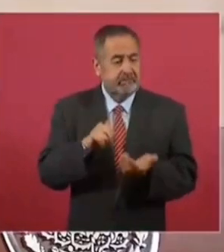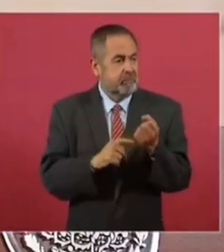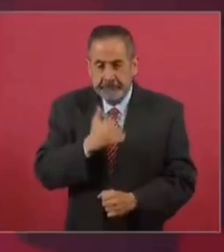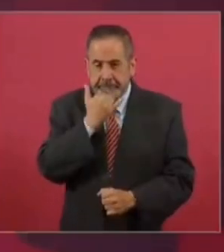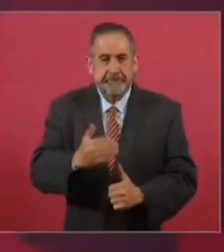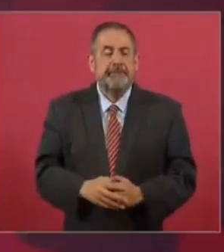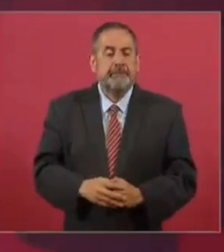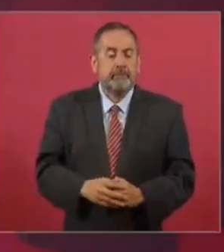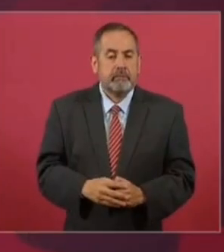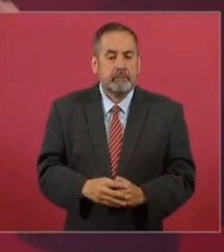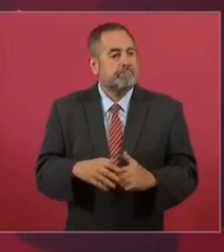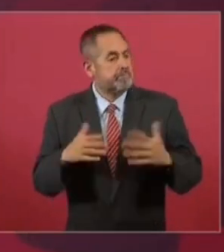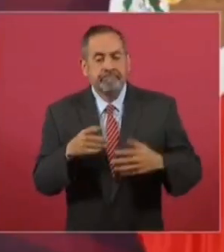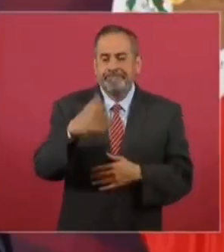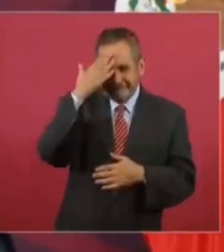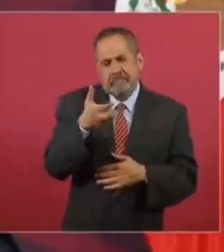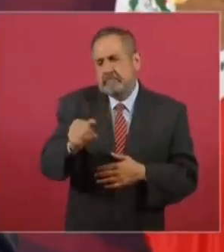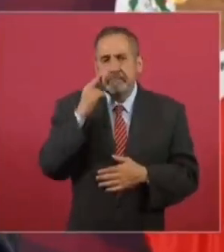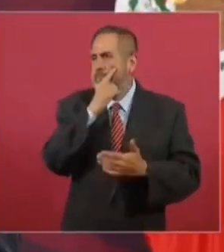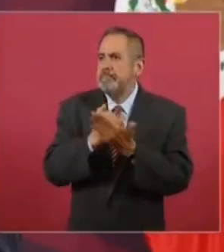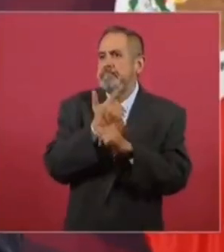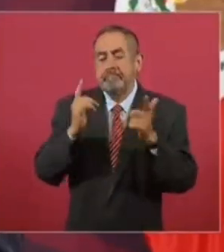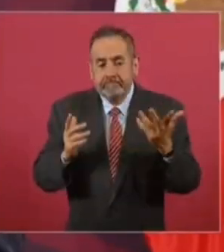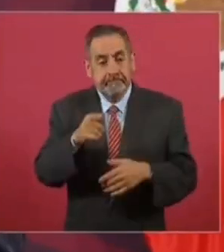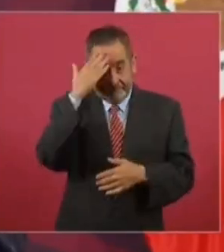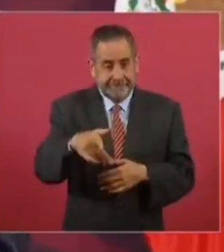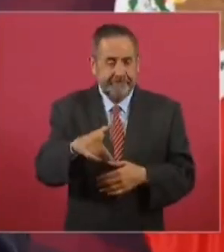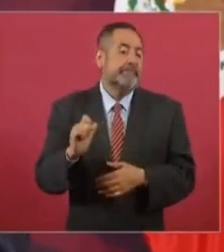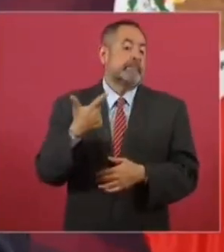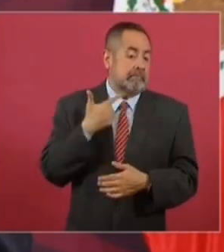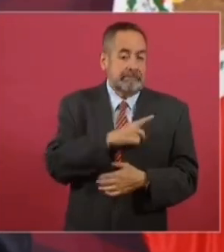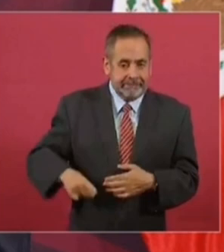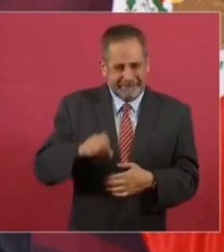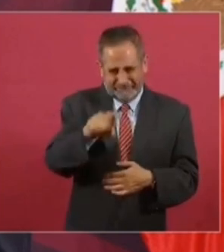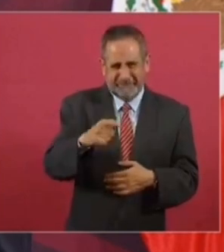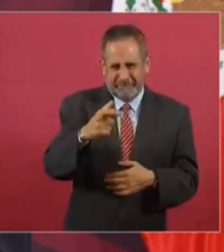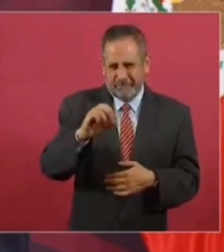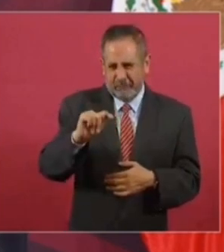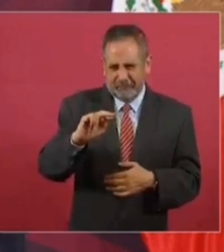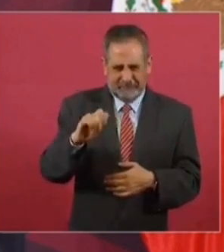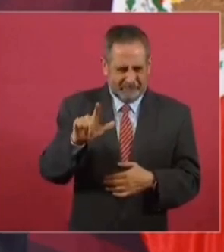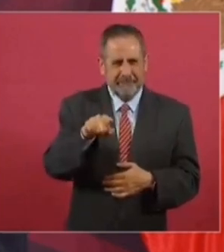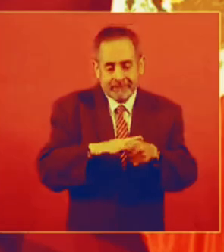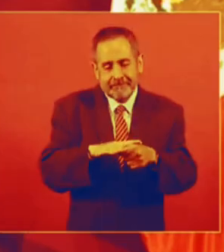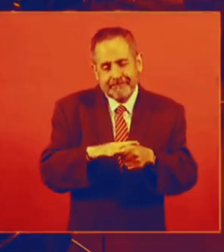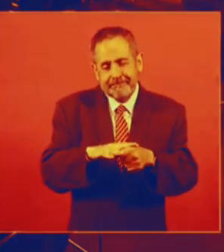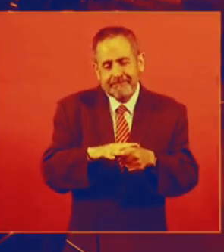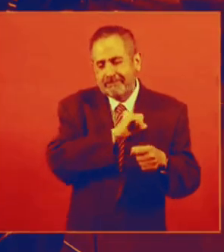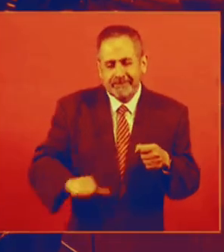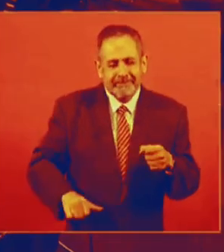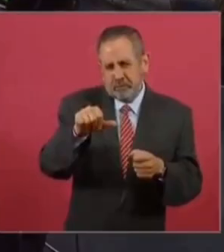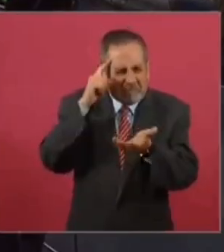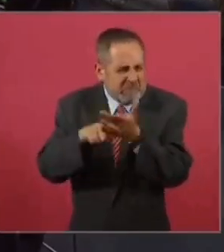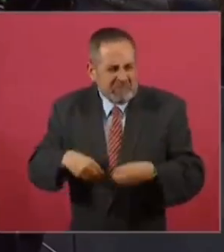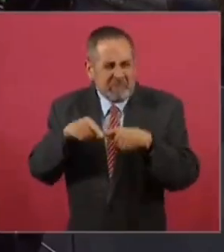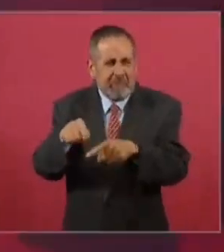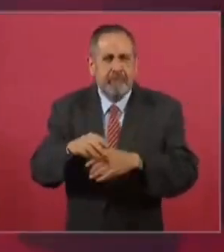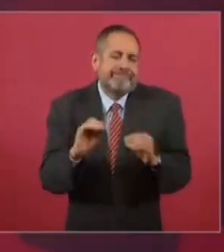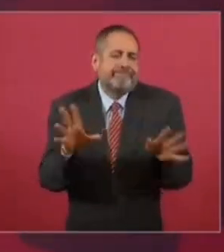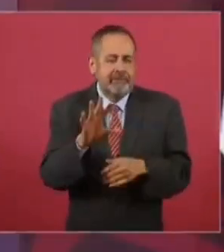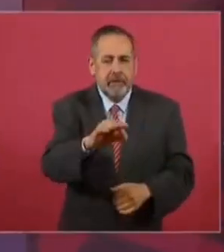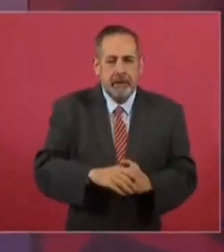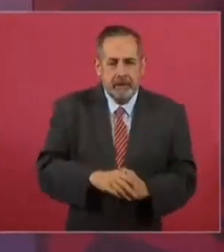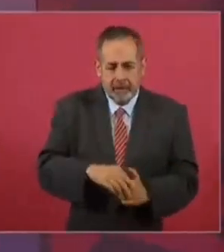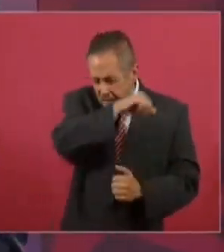las Lomas. Entonces, Xóchitl, que ya fue delegada precisamente de Miguel Hidalgo en las Lomas, creo que ahí vive, la